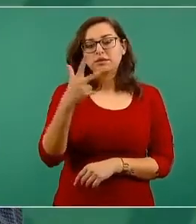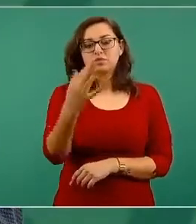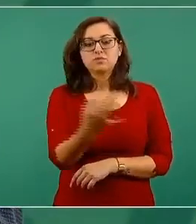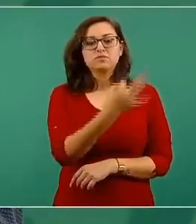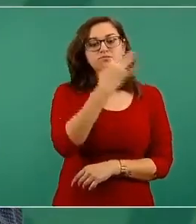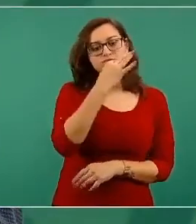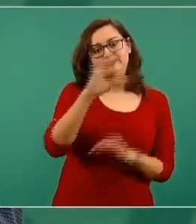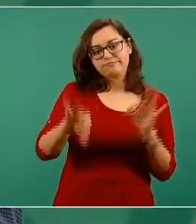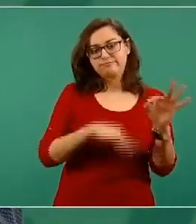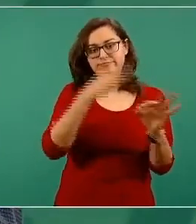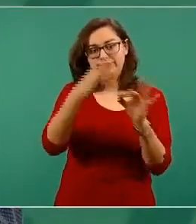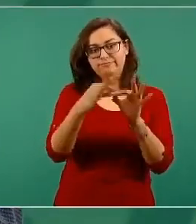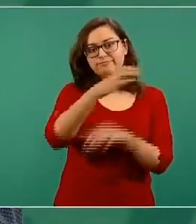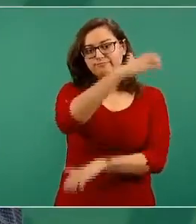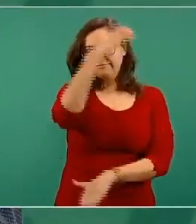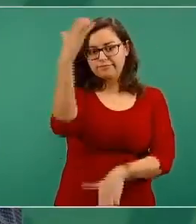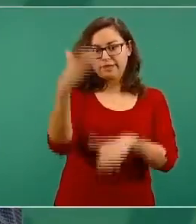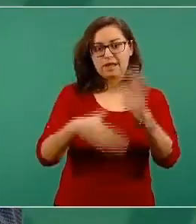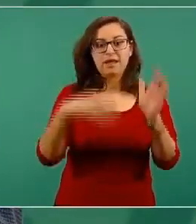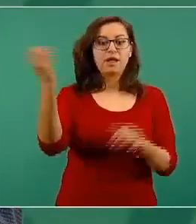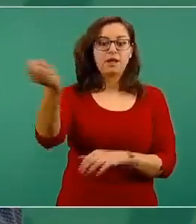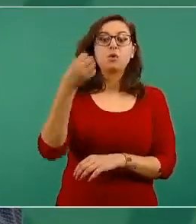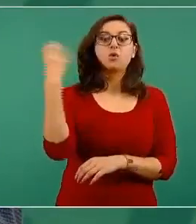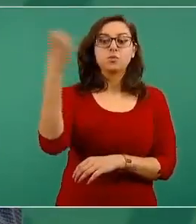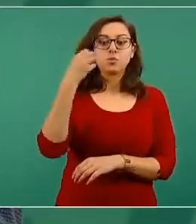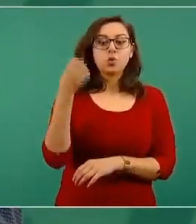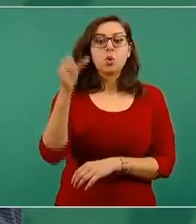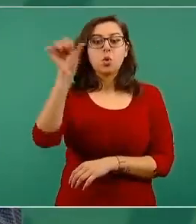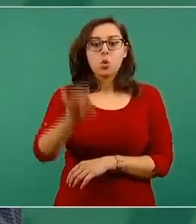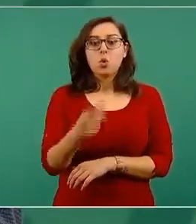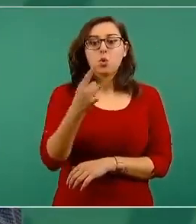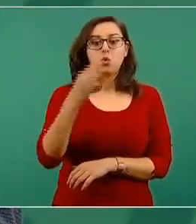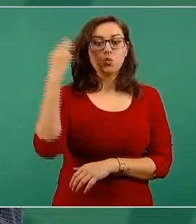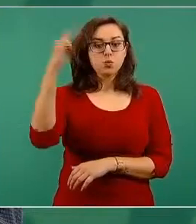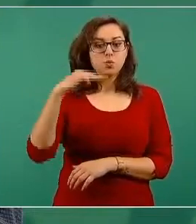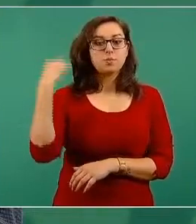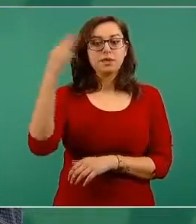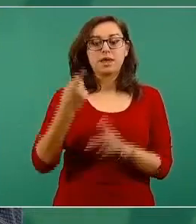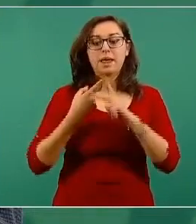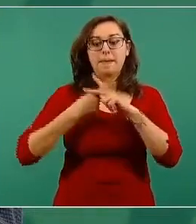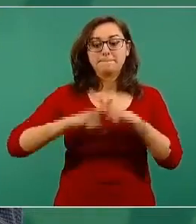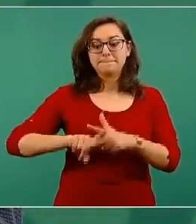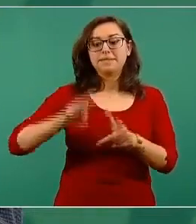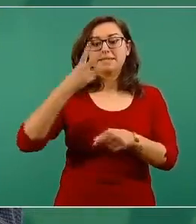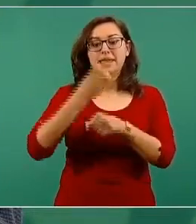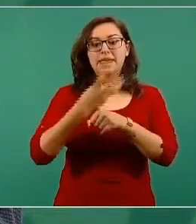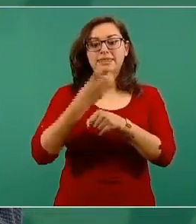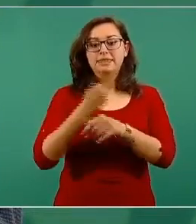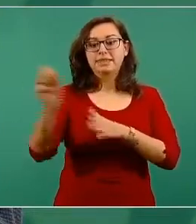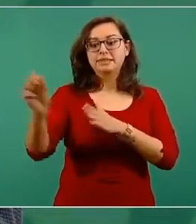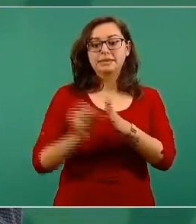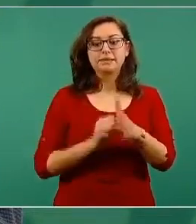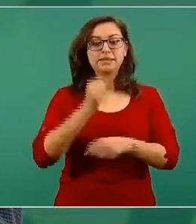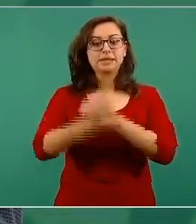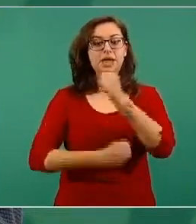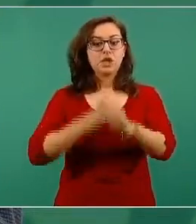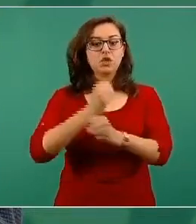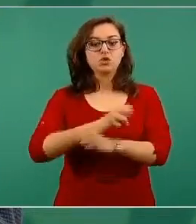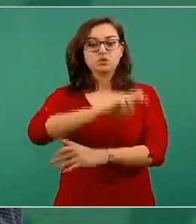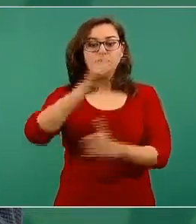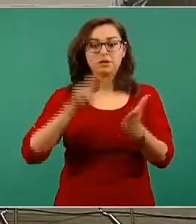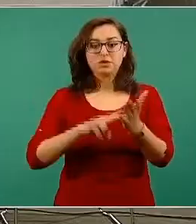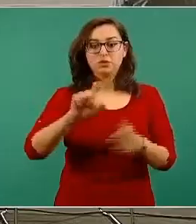19:48, daríamos por terminada la conferencia de hoy, 1 de marzo, inicio del tercer mes del año, de este